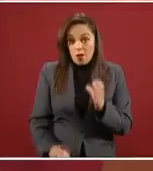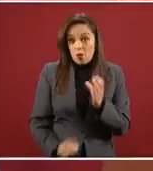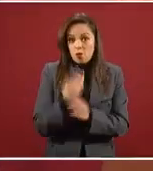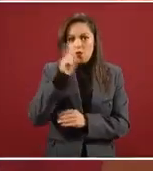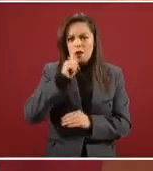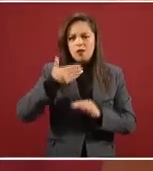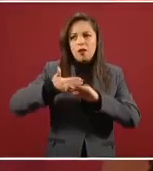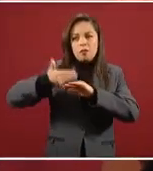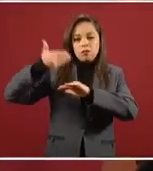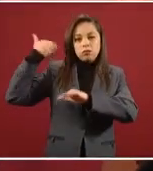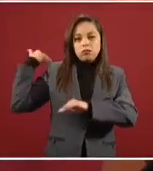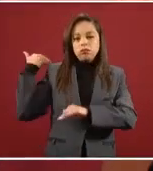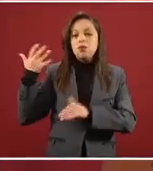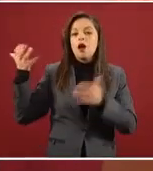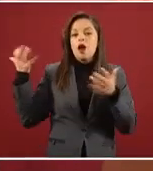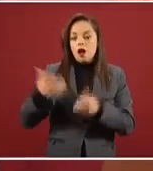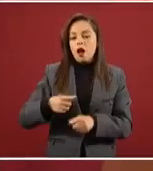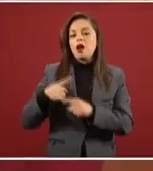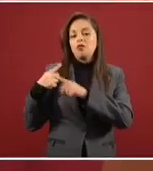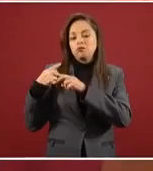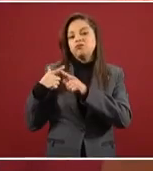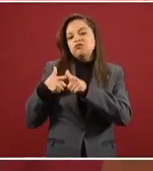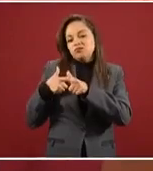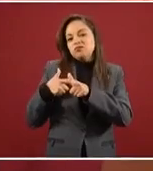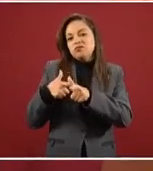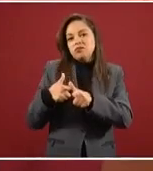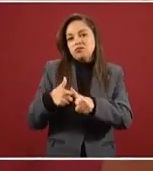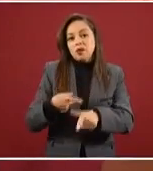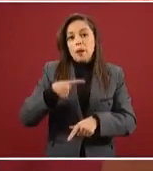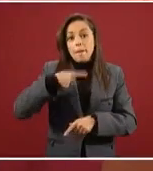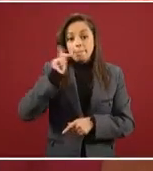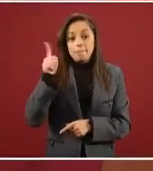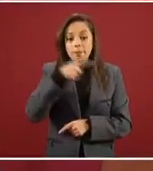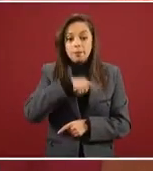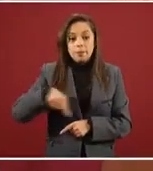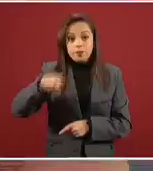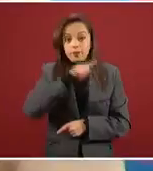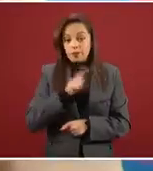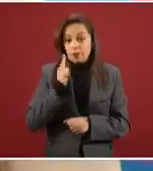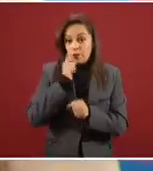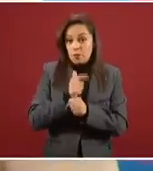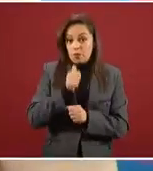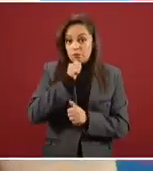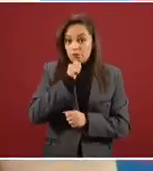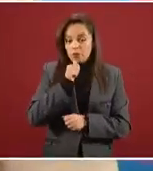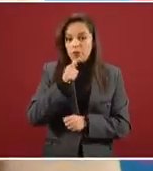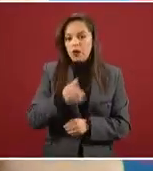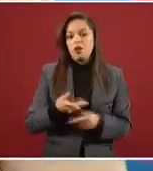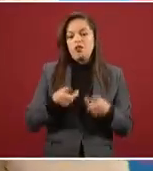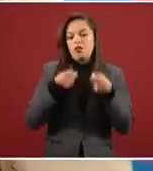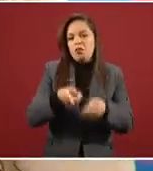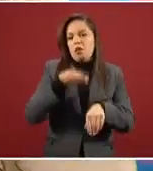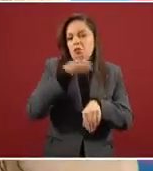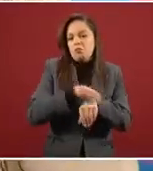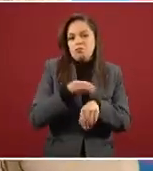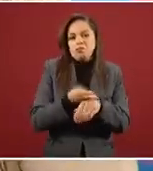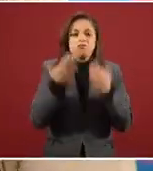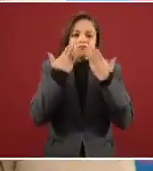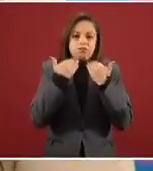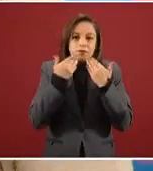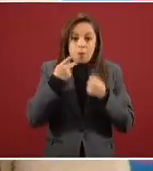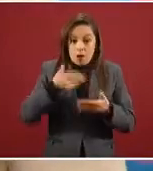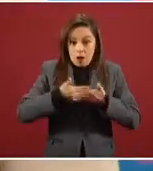que durante mucho tiempo no hubieron consecuencias, es decir, que estamos monitoreándolo y